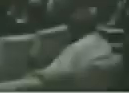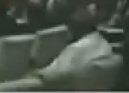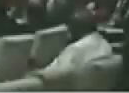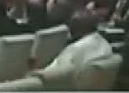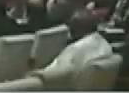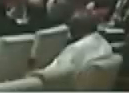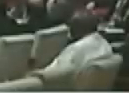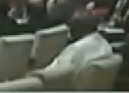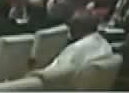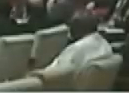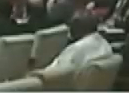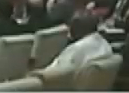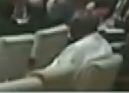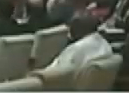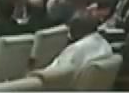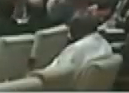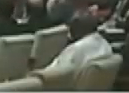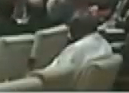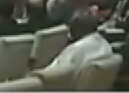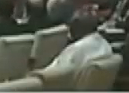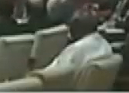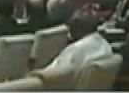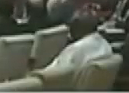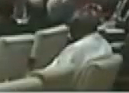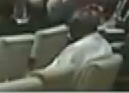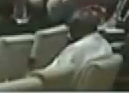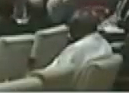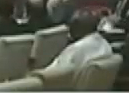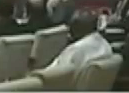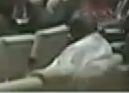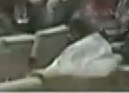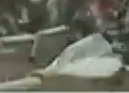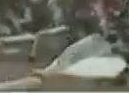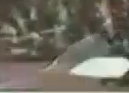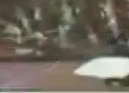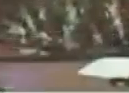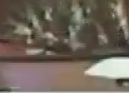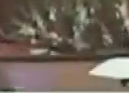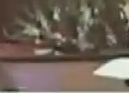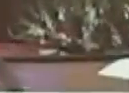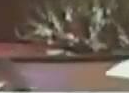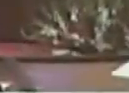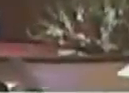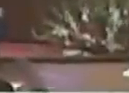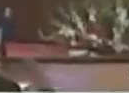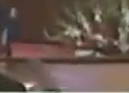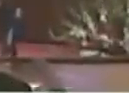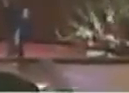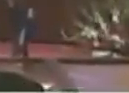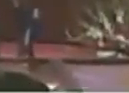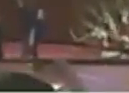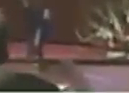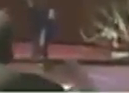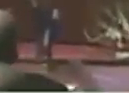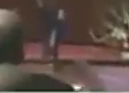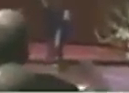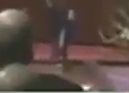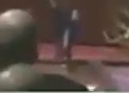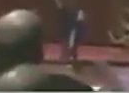imperialistas. El ALBA ha sido una casa buena para soñar grandes proyectos,